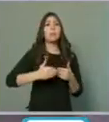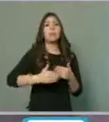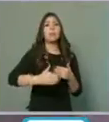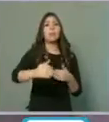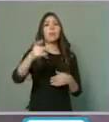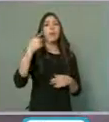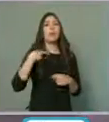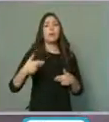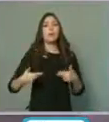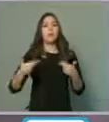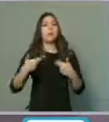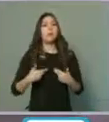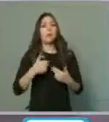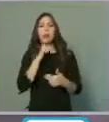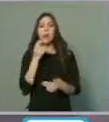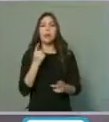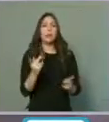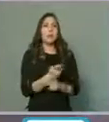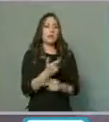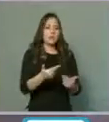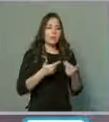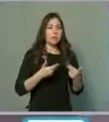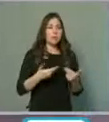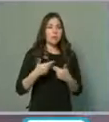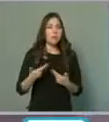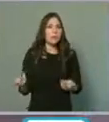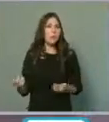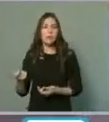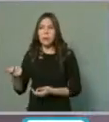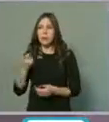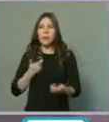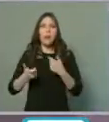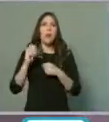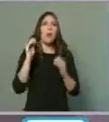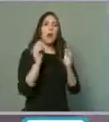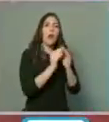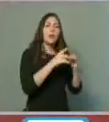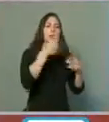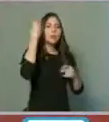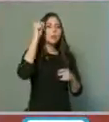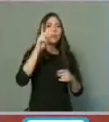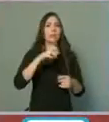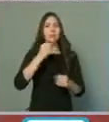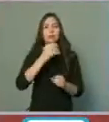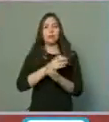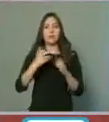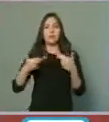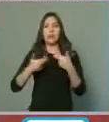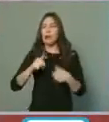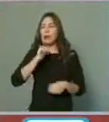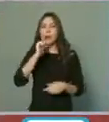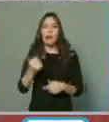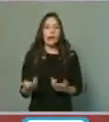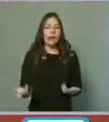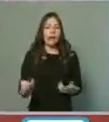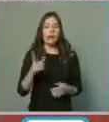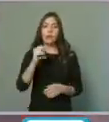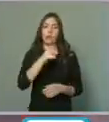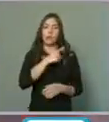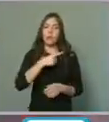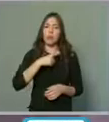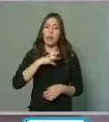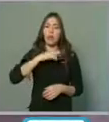administrando, no nos estás repartiendo, ¿qué está pasando con el dinero? ¿Qué está pasando con los inmuebles? Y eso sería en perjuicio de los herederos. Entonces, cuando no se